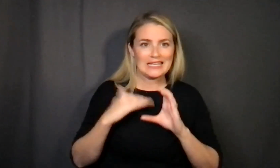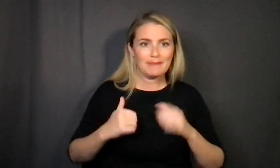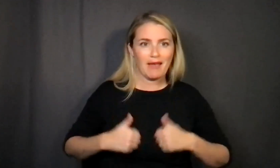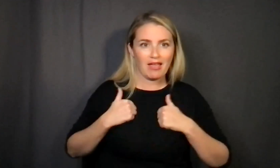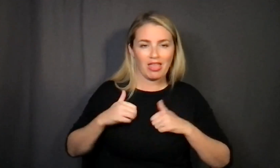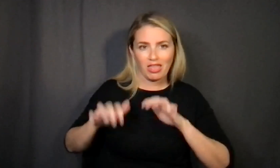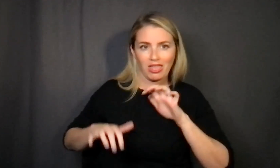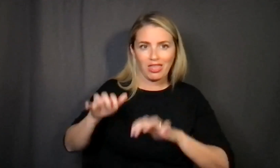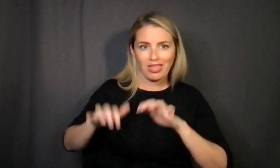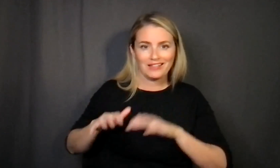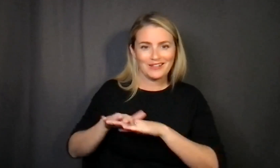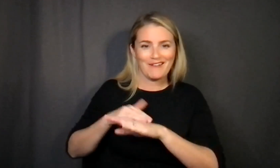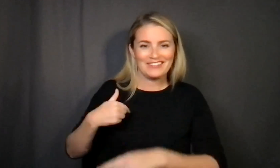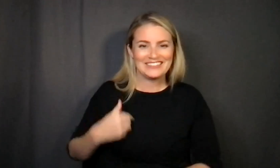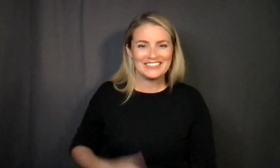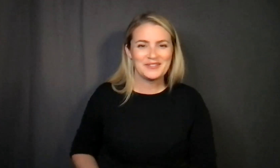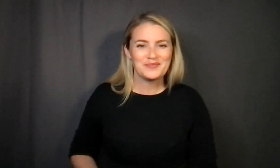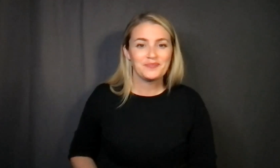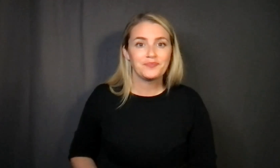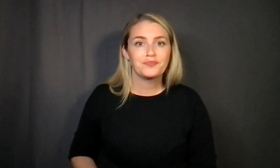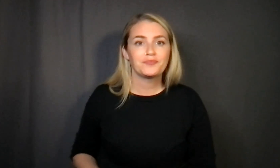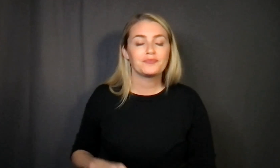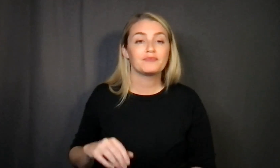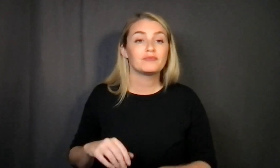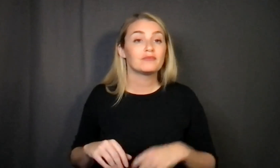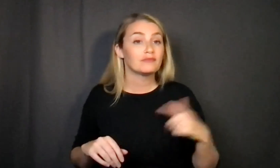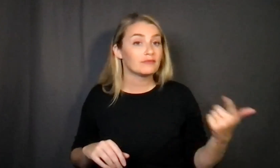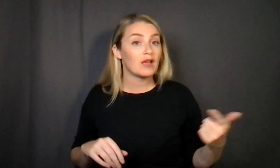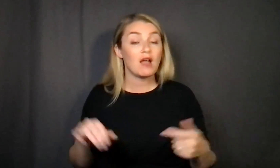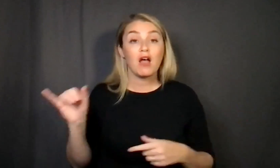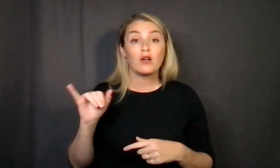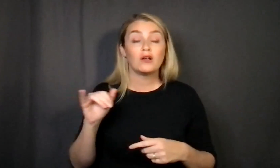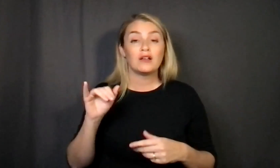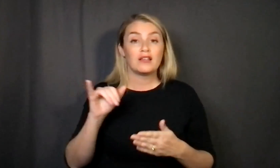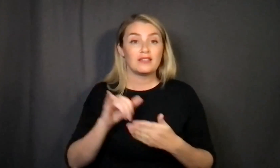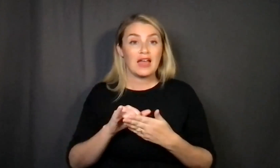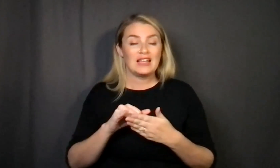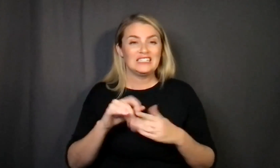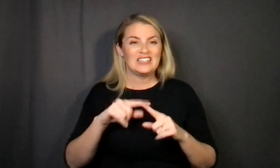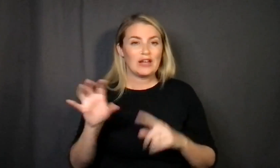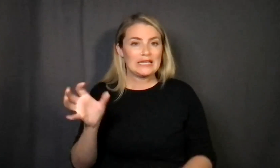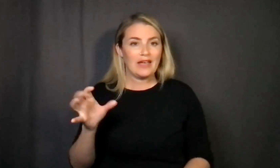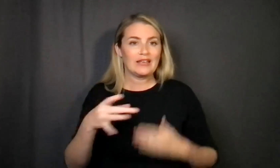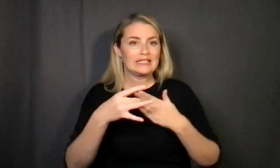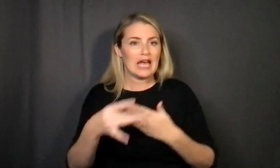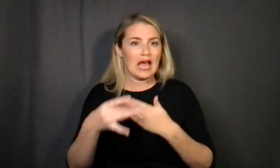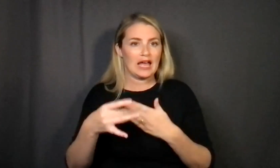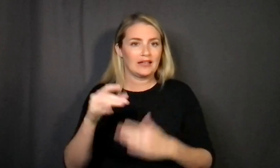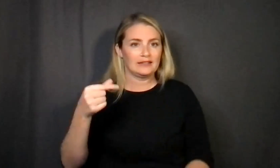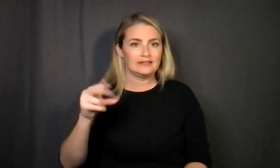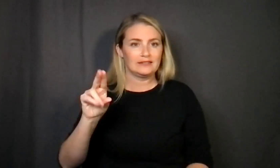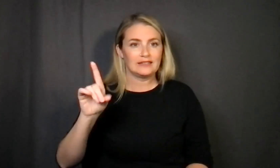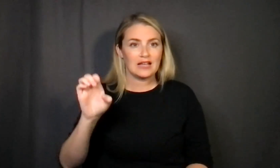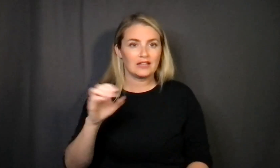I'm also going to put in the chat the link to the También voy a poner en el chat el enlace para las guías